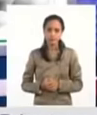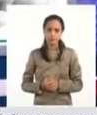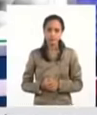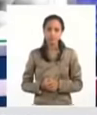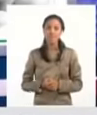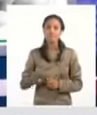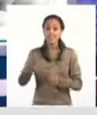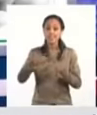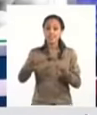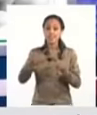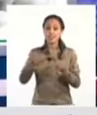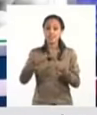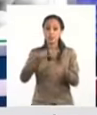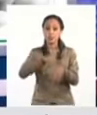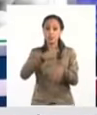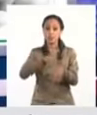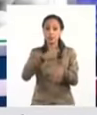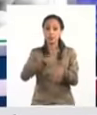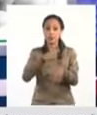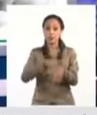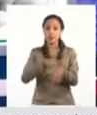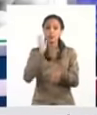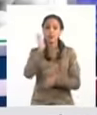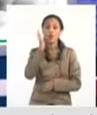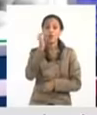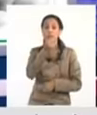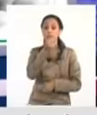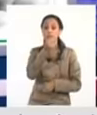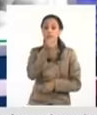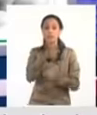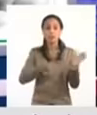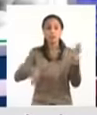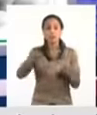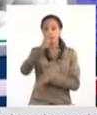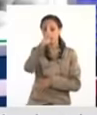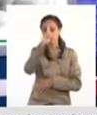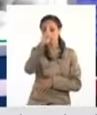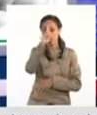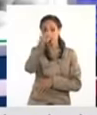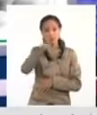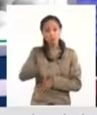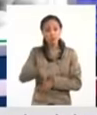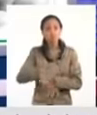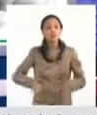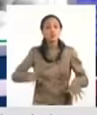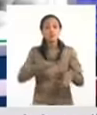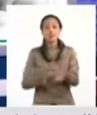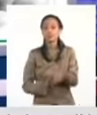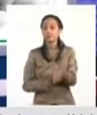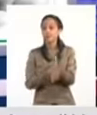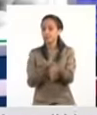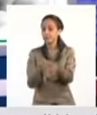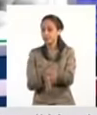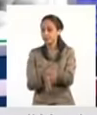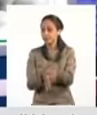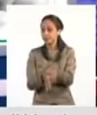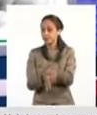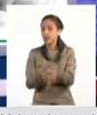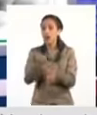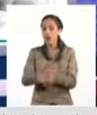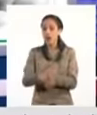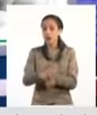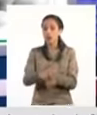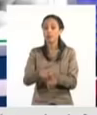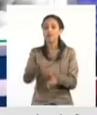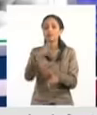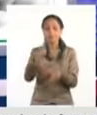Segundo momento en esta conferencia de prensa del Ministerio de Salud Pública sobre el enfrentamiento a la COVID-19 en nuestro país. Nos acompaña desde